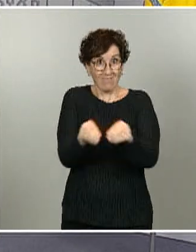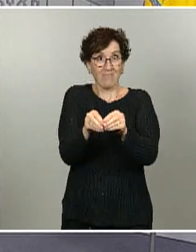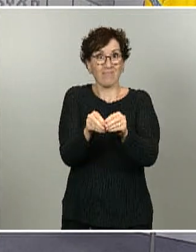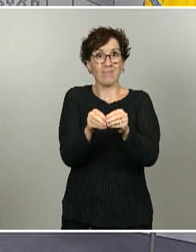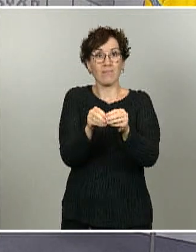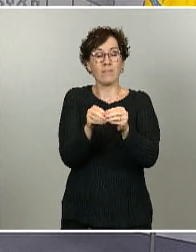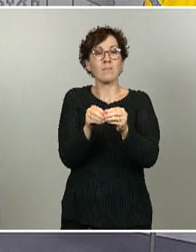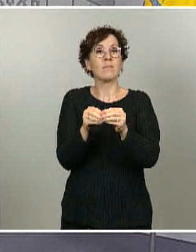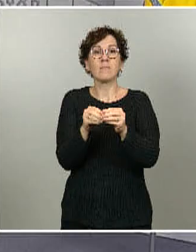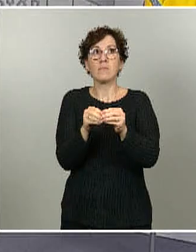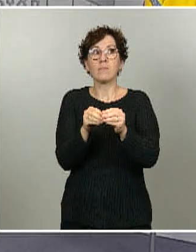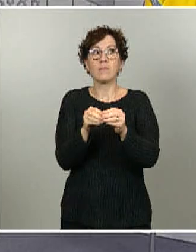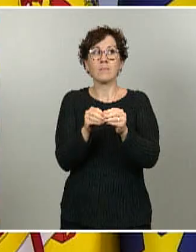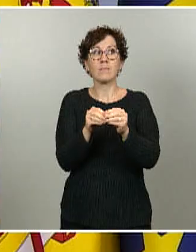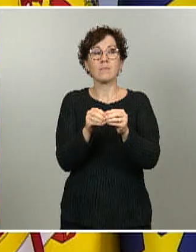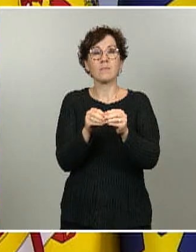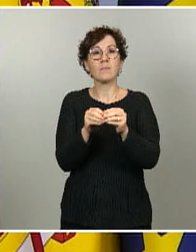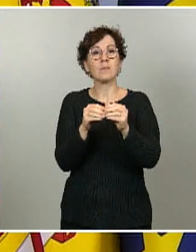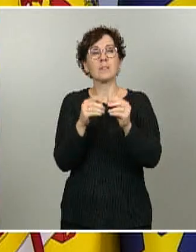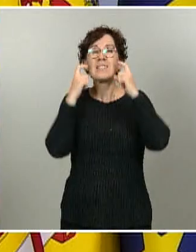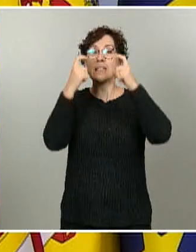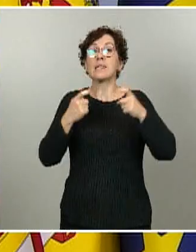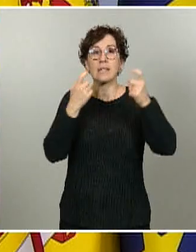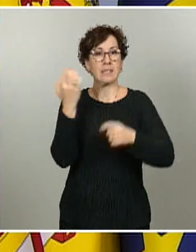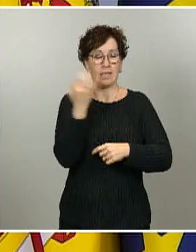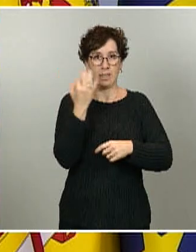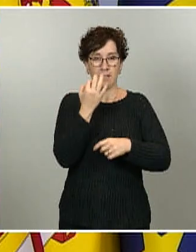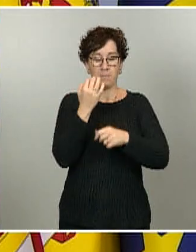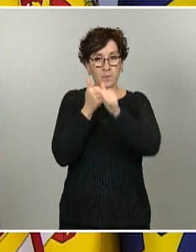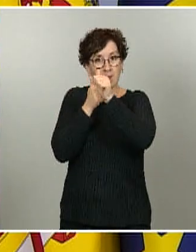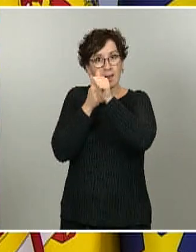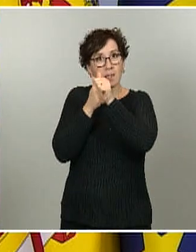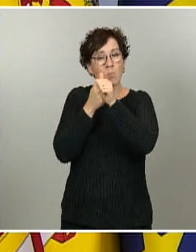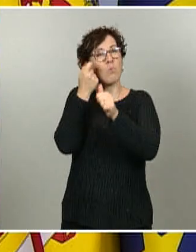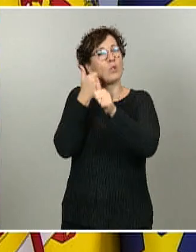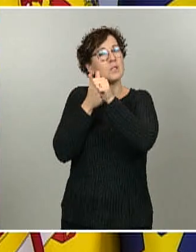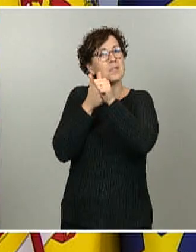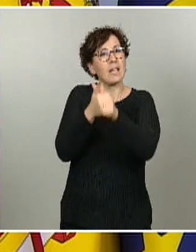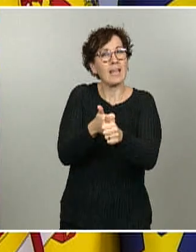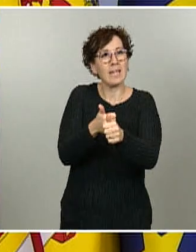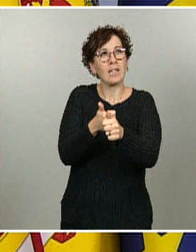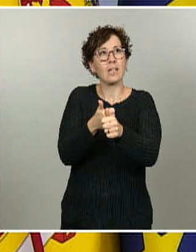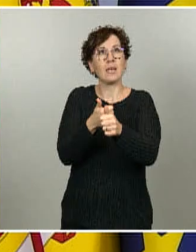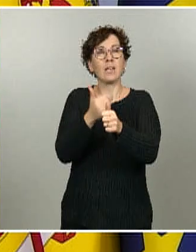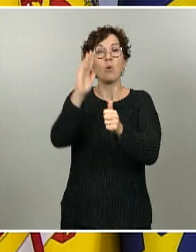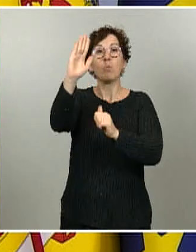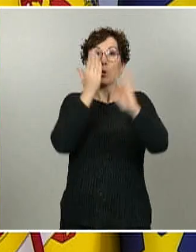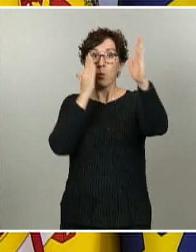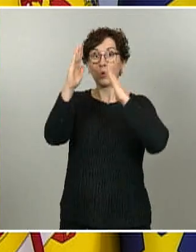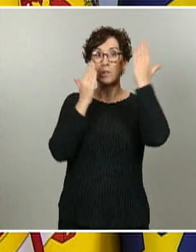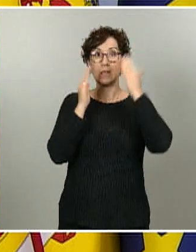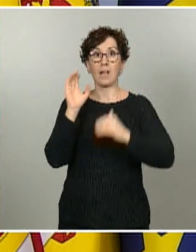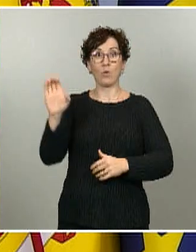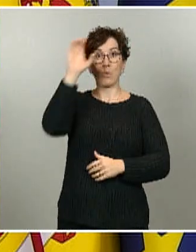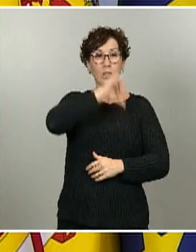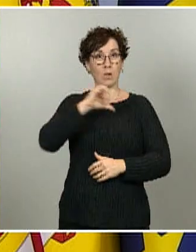de seguir, por un lado, las decisiones o las propuestas que hacían las comunidades autónomas, en la medida de que,